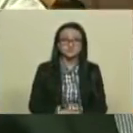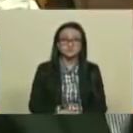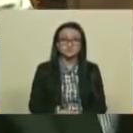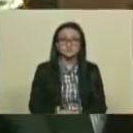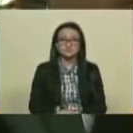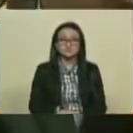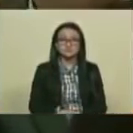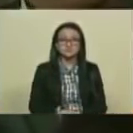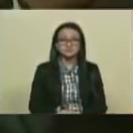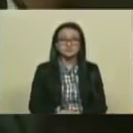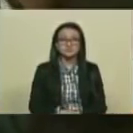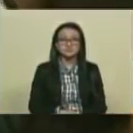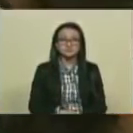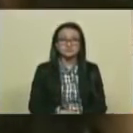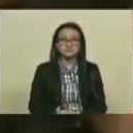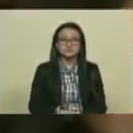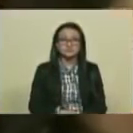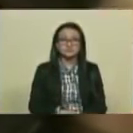y